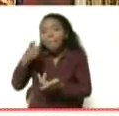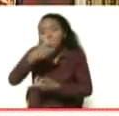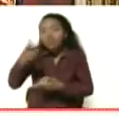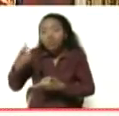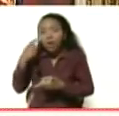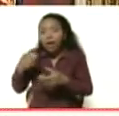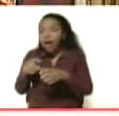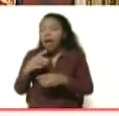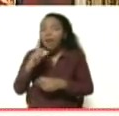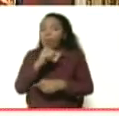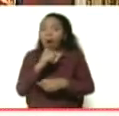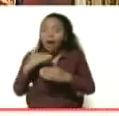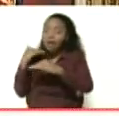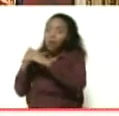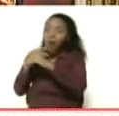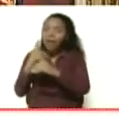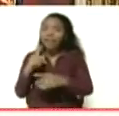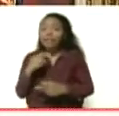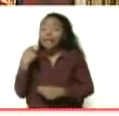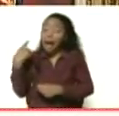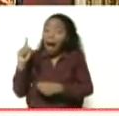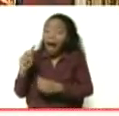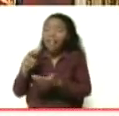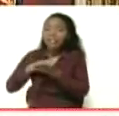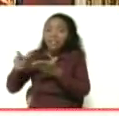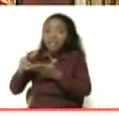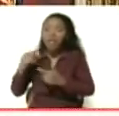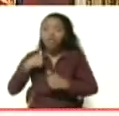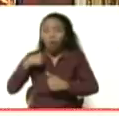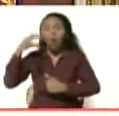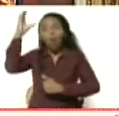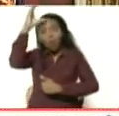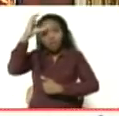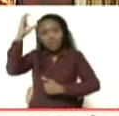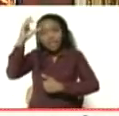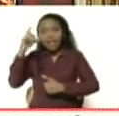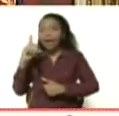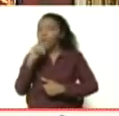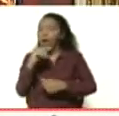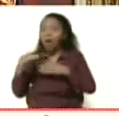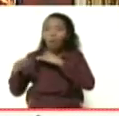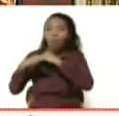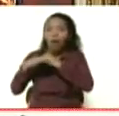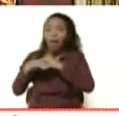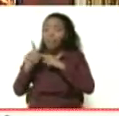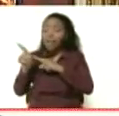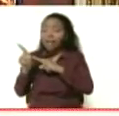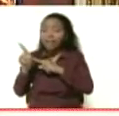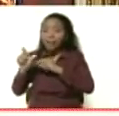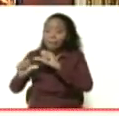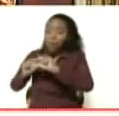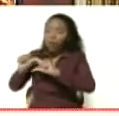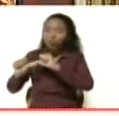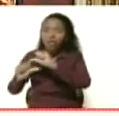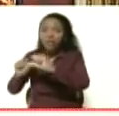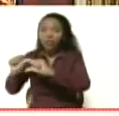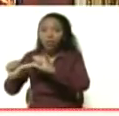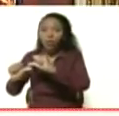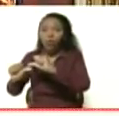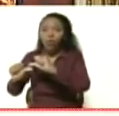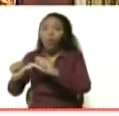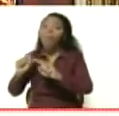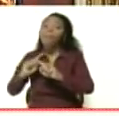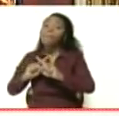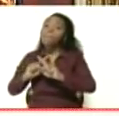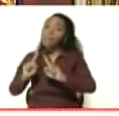tienen divisas y no tienen divisas. Estoy consciente de las desigualdades que surgen de este proceso, pero